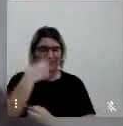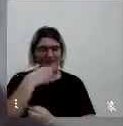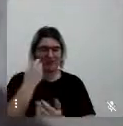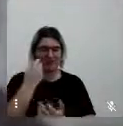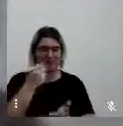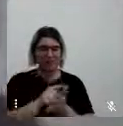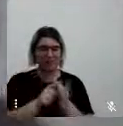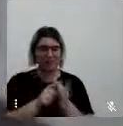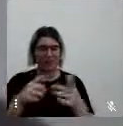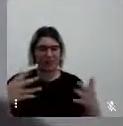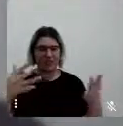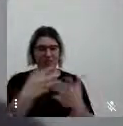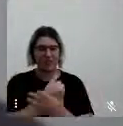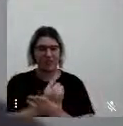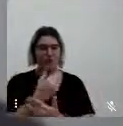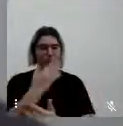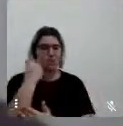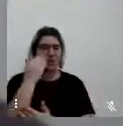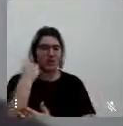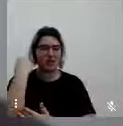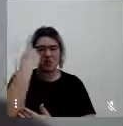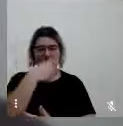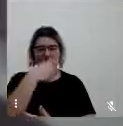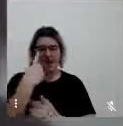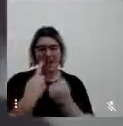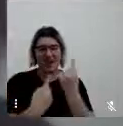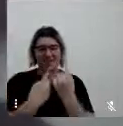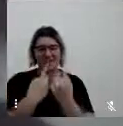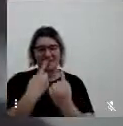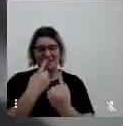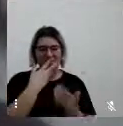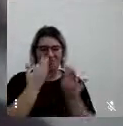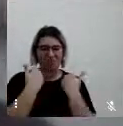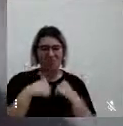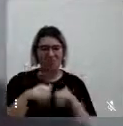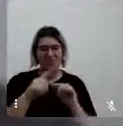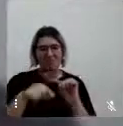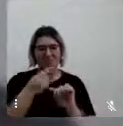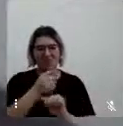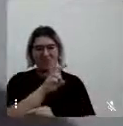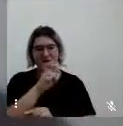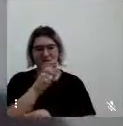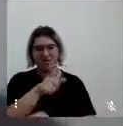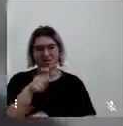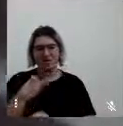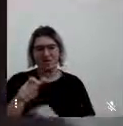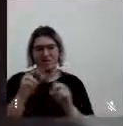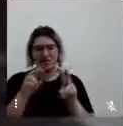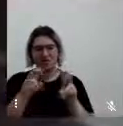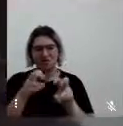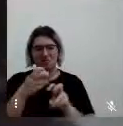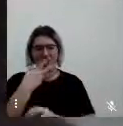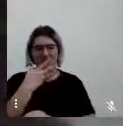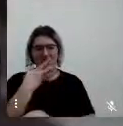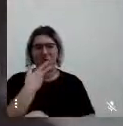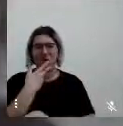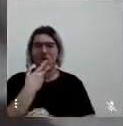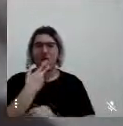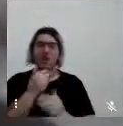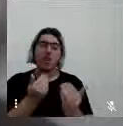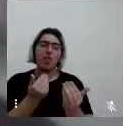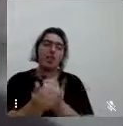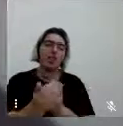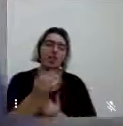volver a ver a caras que ya tengo conocidas y de volver a ver a caras nuevas. Y sí que os digo que dentro de 15 días, el